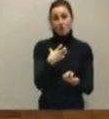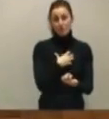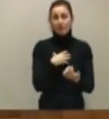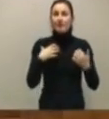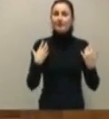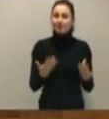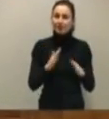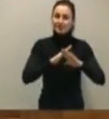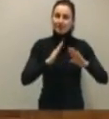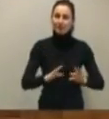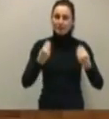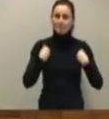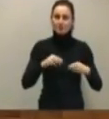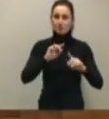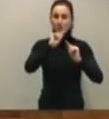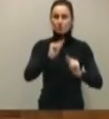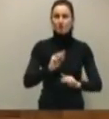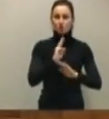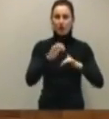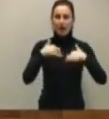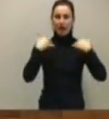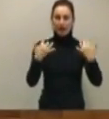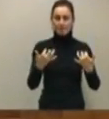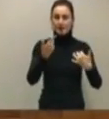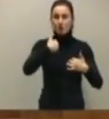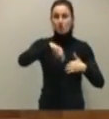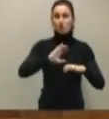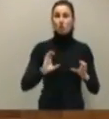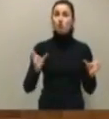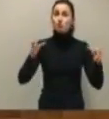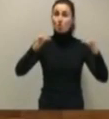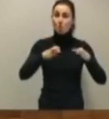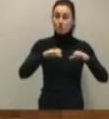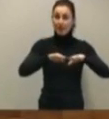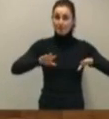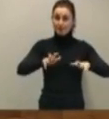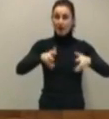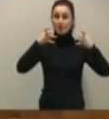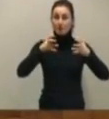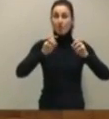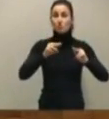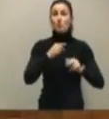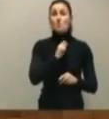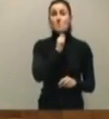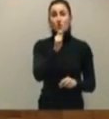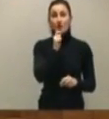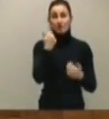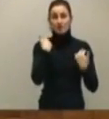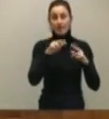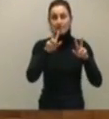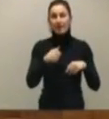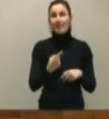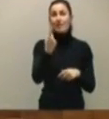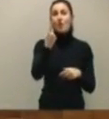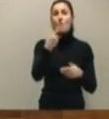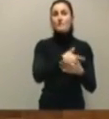de esa sección. Y resulta que el presupuesto de esta Cámara, que la Junta, que la Mesa ha aprobado y la Junta de Portavoces ha validado